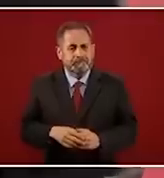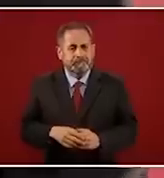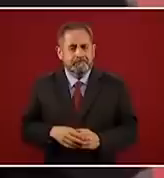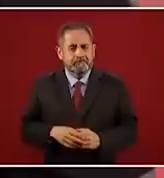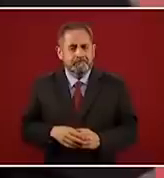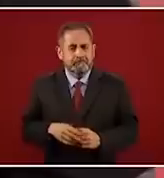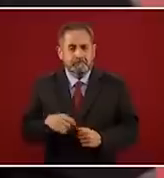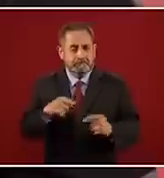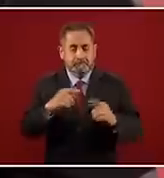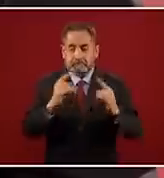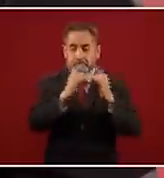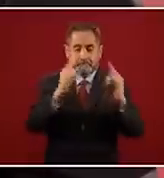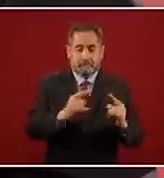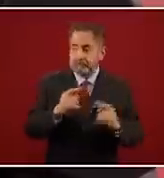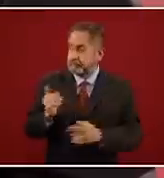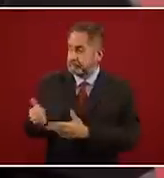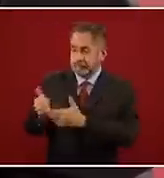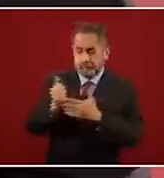sin